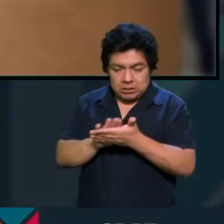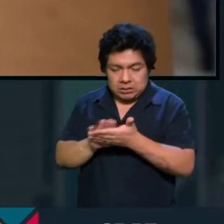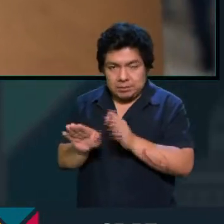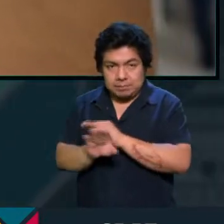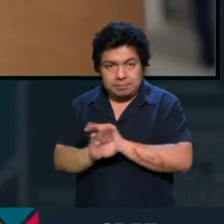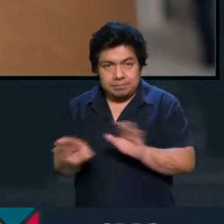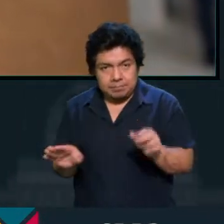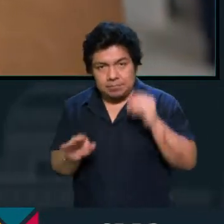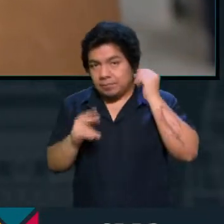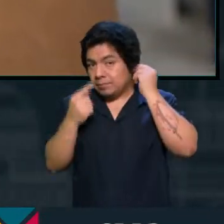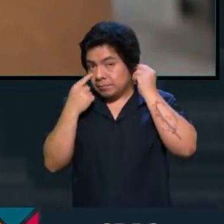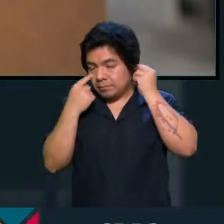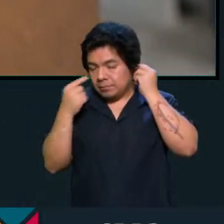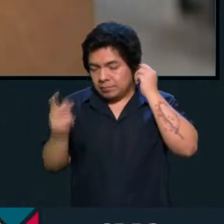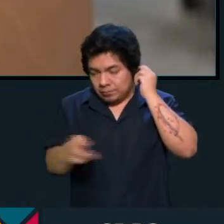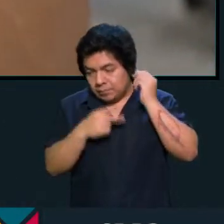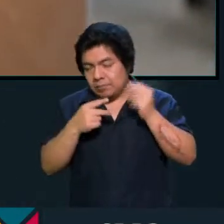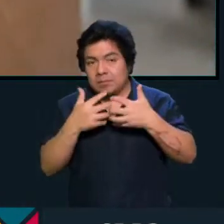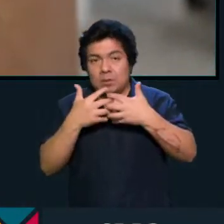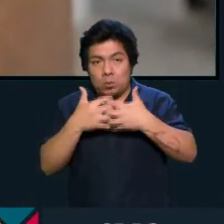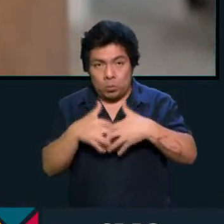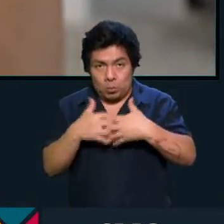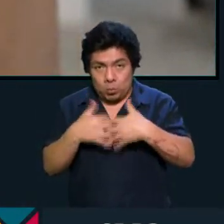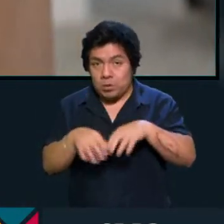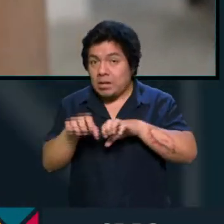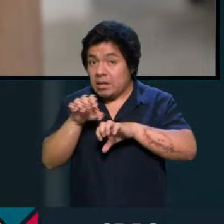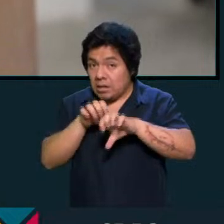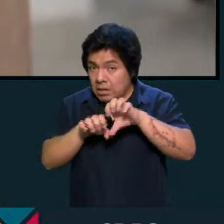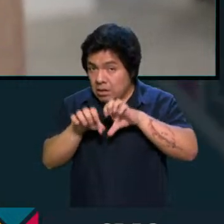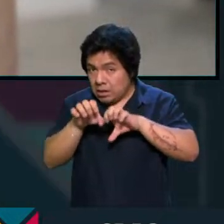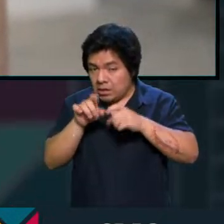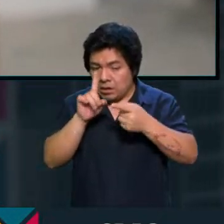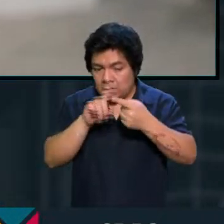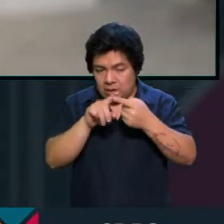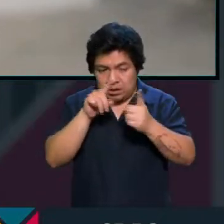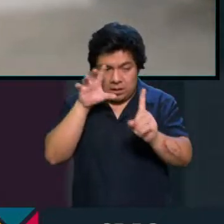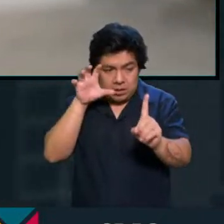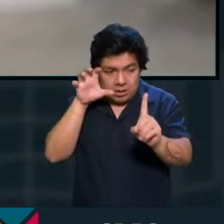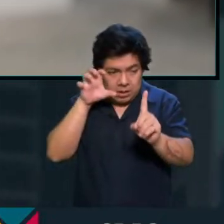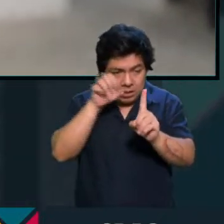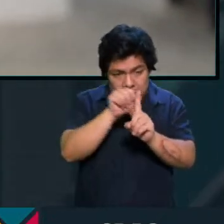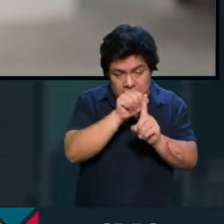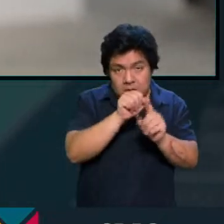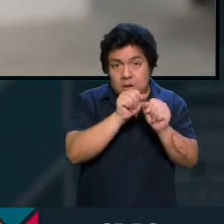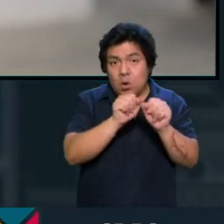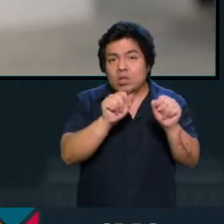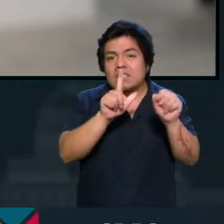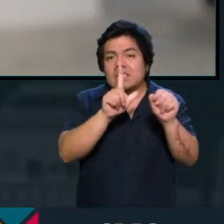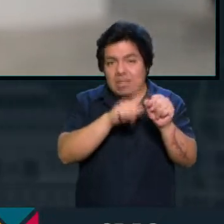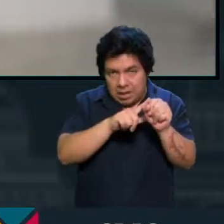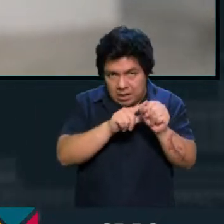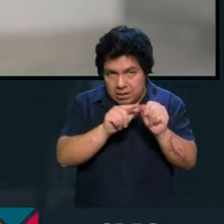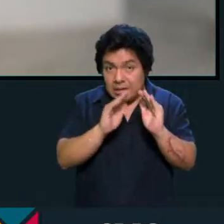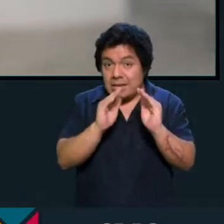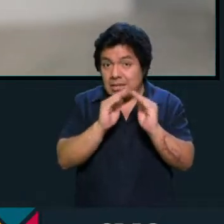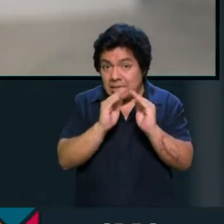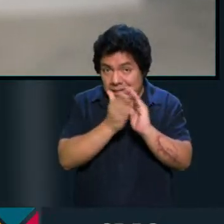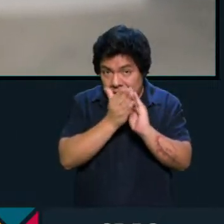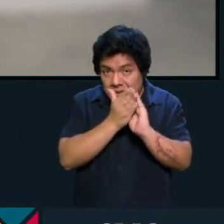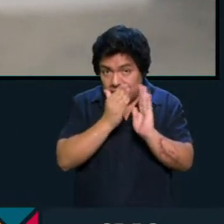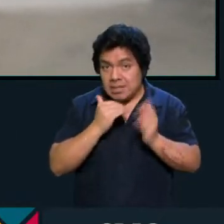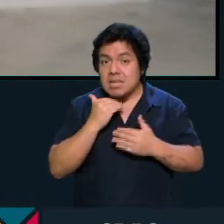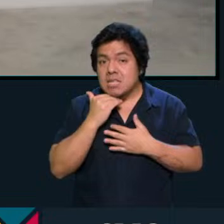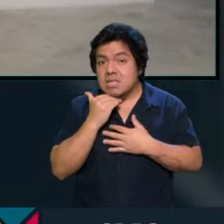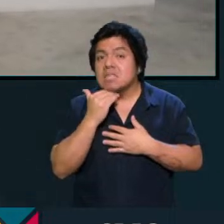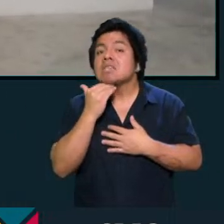crea, repito, una empresa que lo que tiene es un objetivo social, para crear vivienda digna en